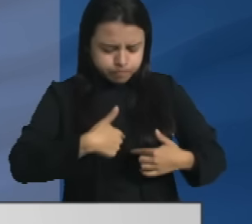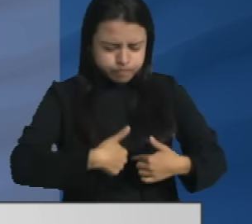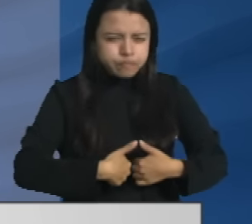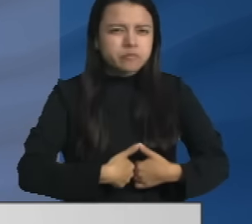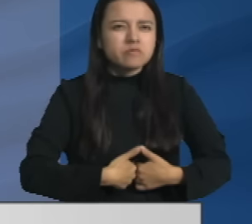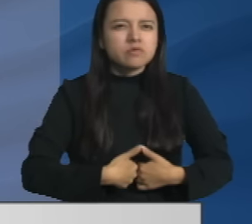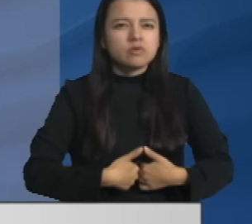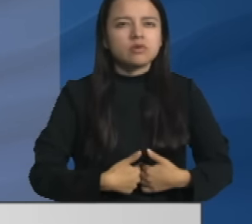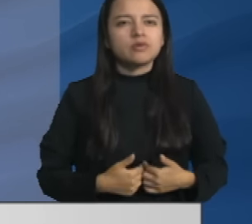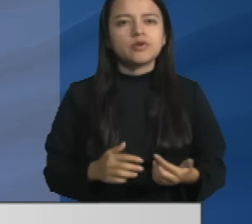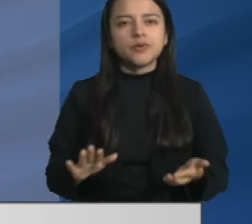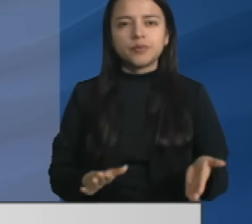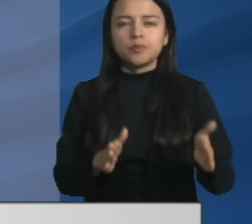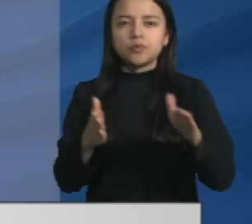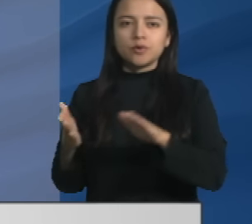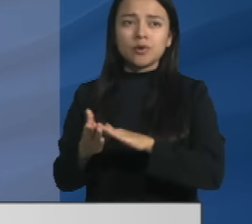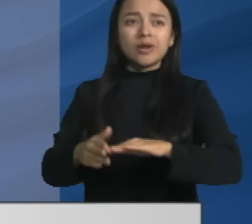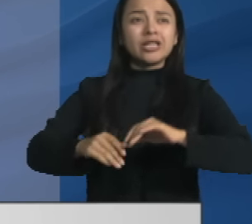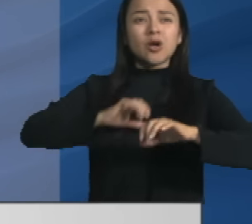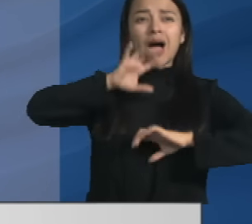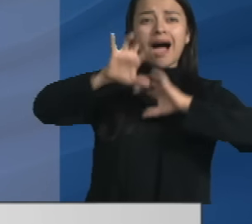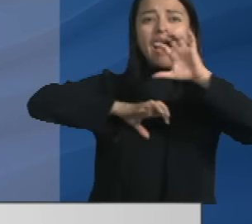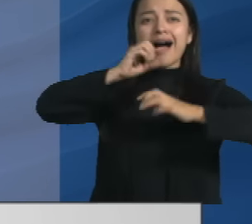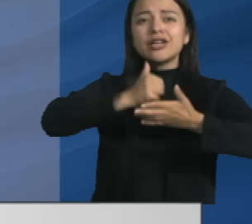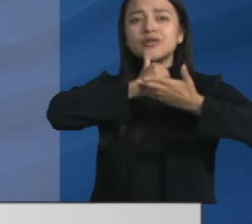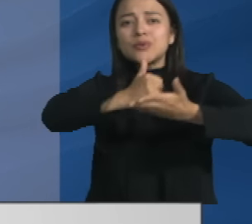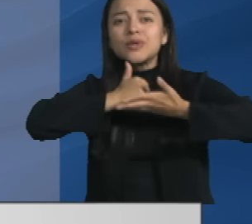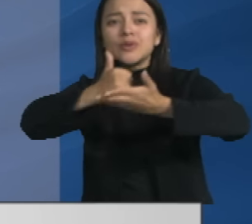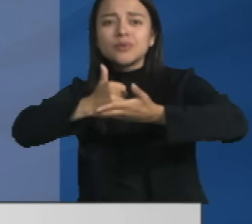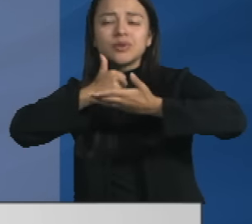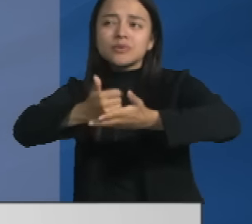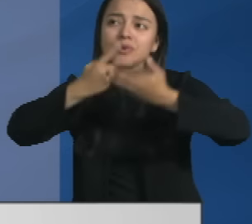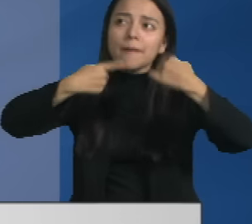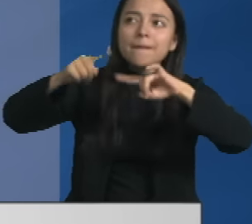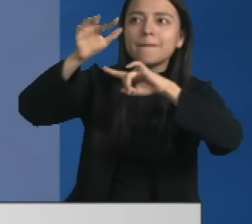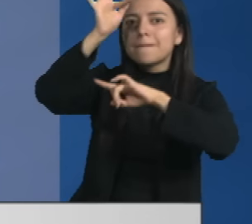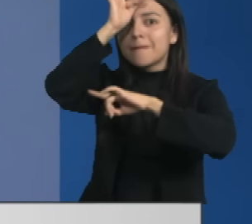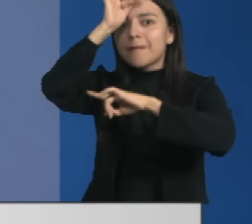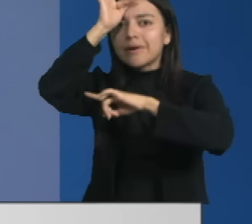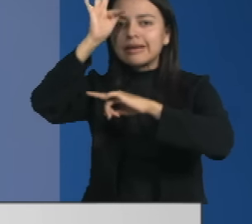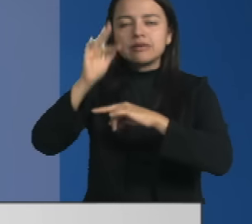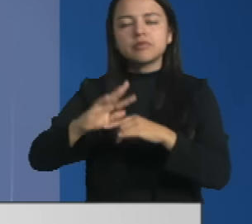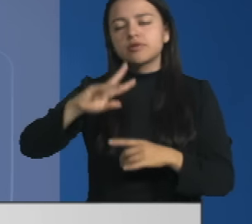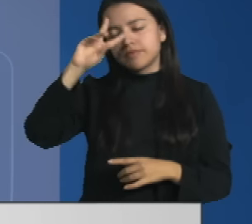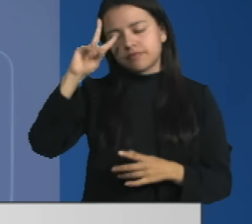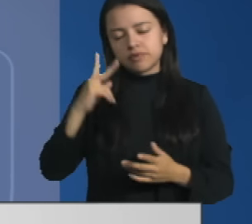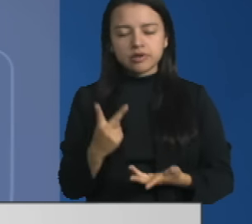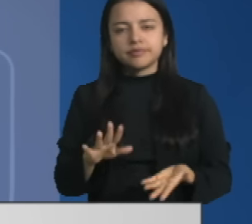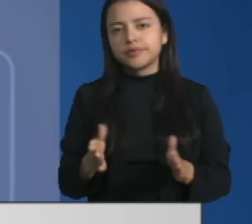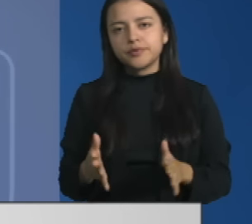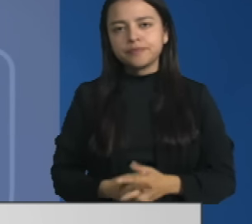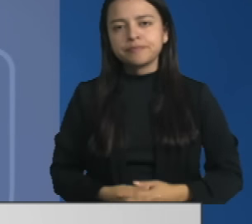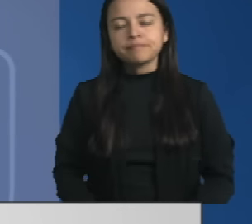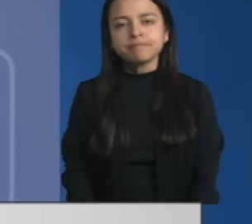Sus compañeros clamaban ayuda para trasladarlo hacia un hospital, pero su vida se apagó.